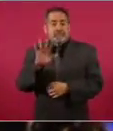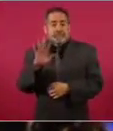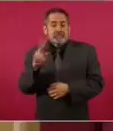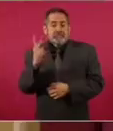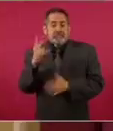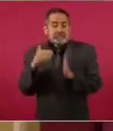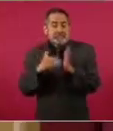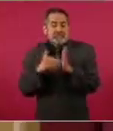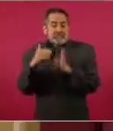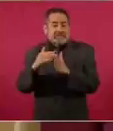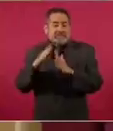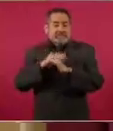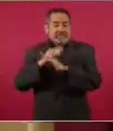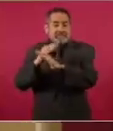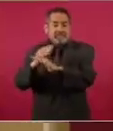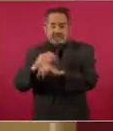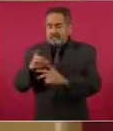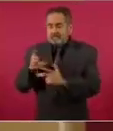aves.